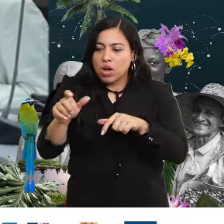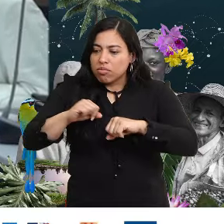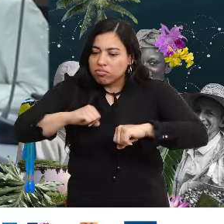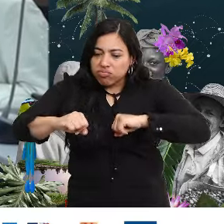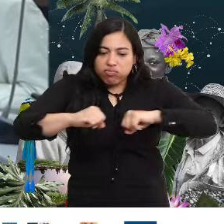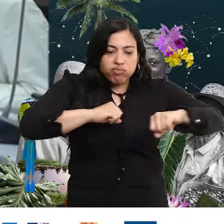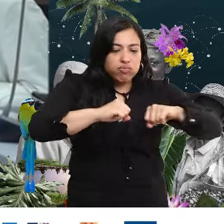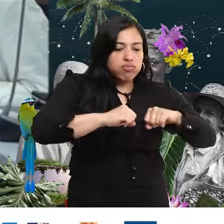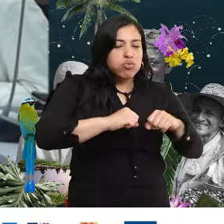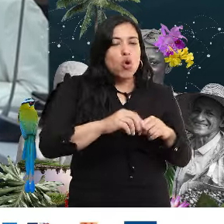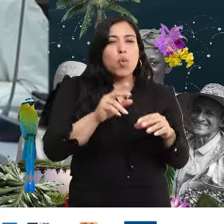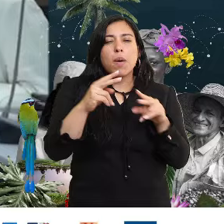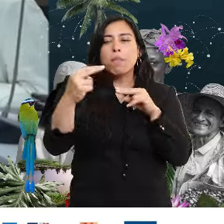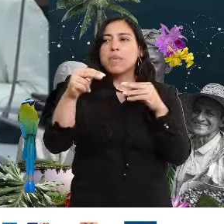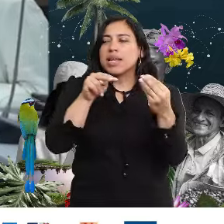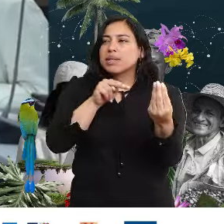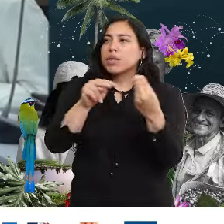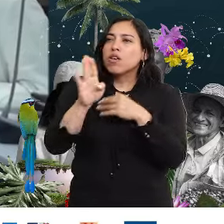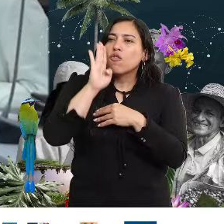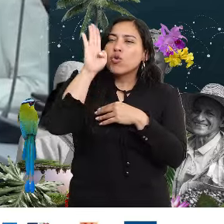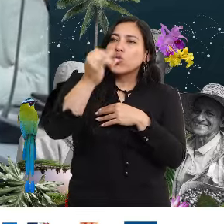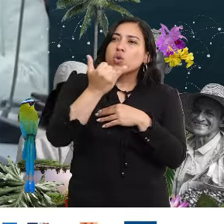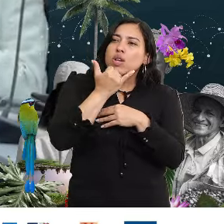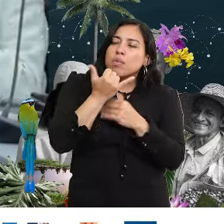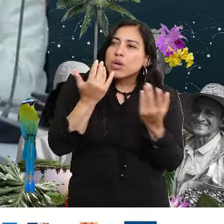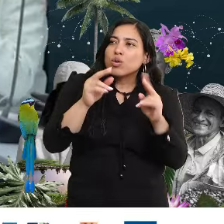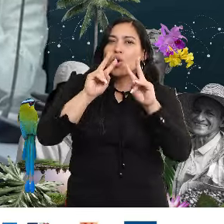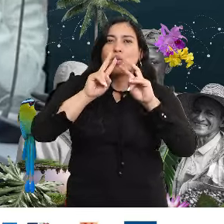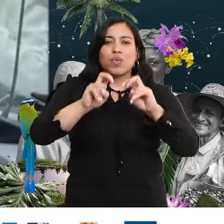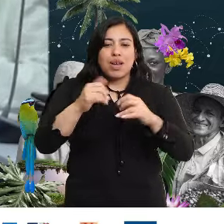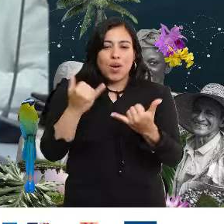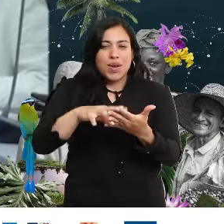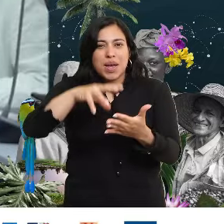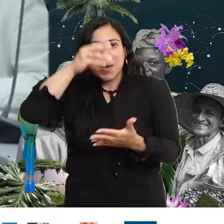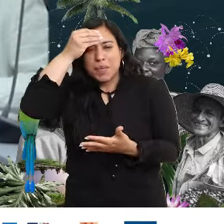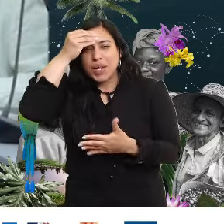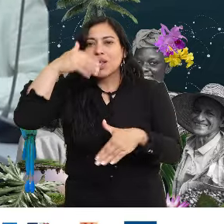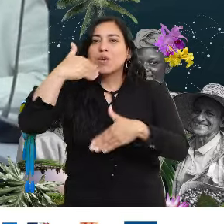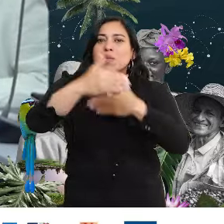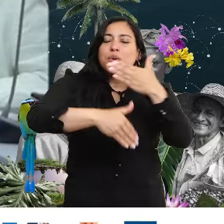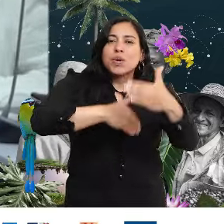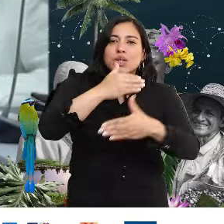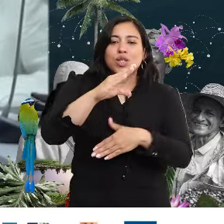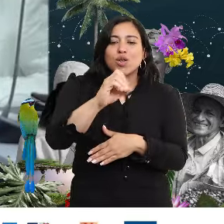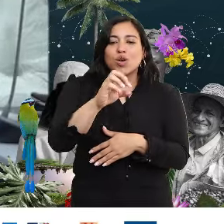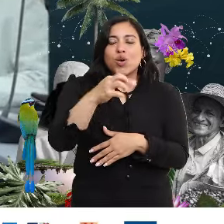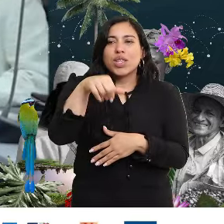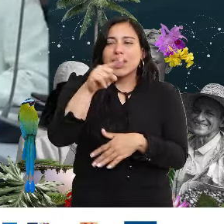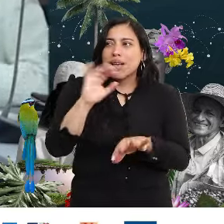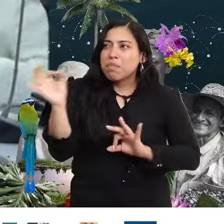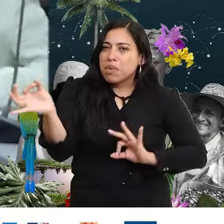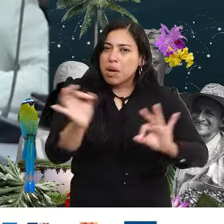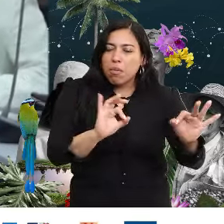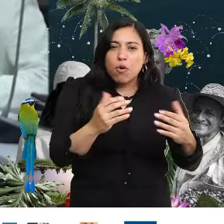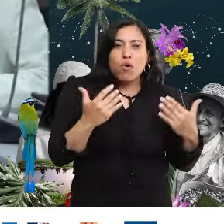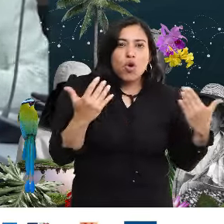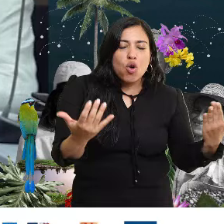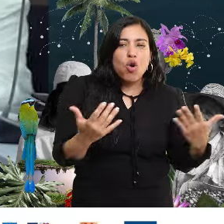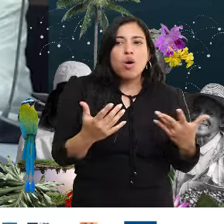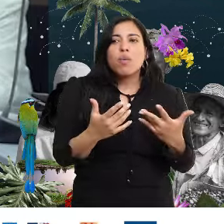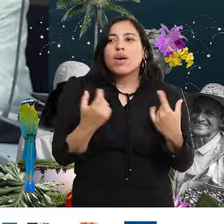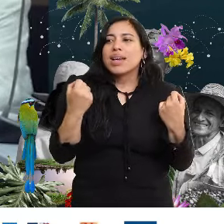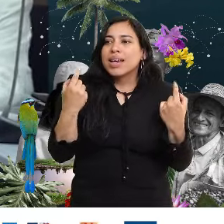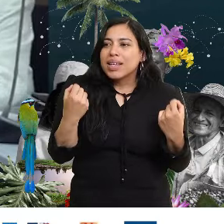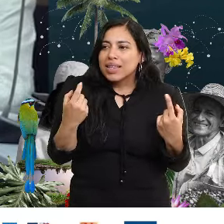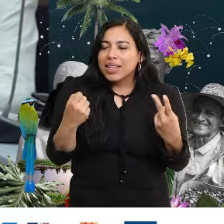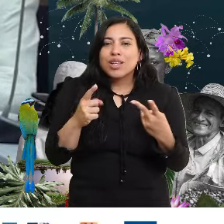abrir nuevas perspectivas de futuro, explorar un poco lo que hemos aprendido de este proceso de hacer la COP16, lo que hemos concebido